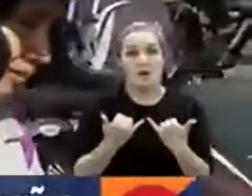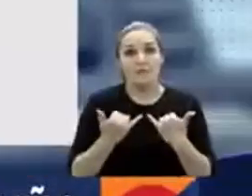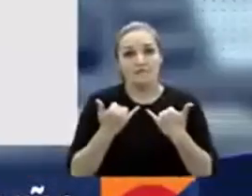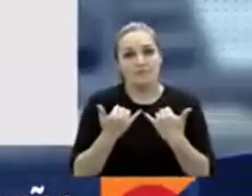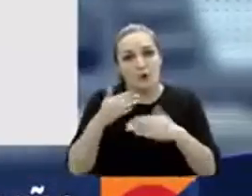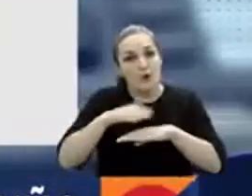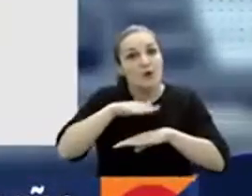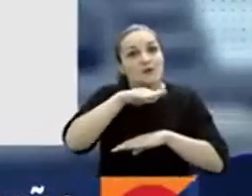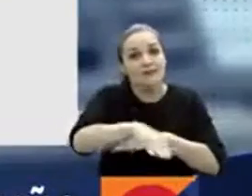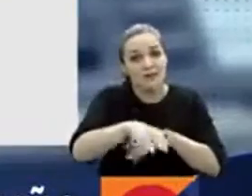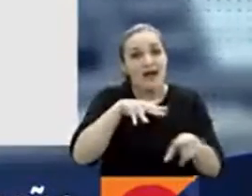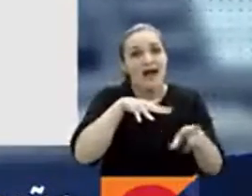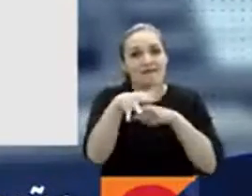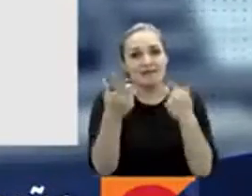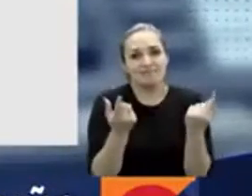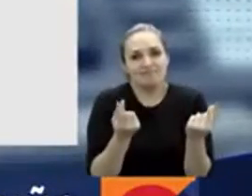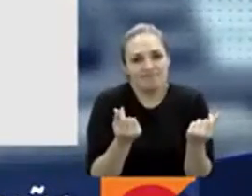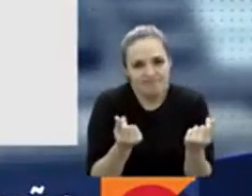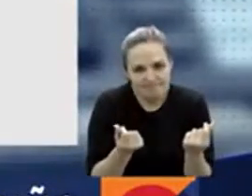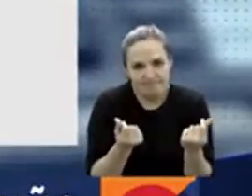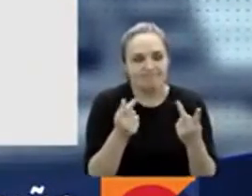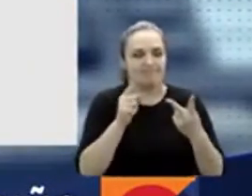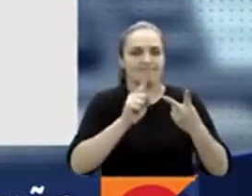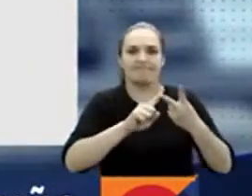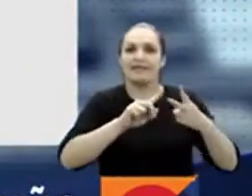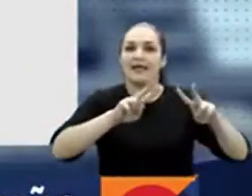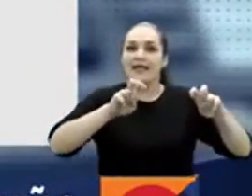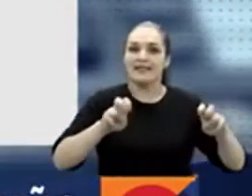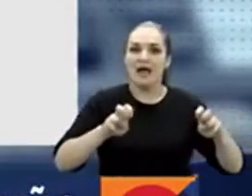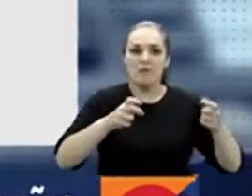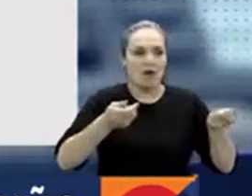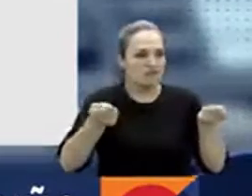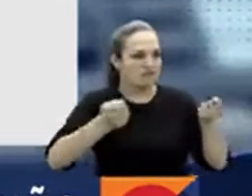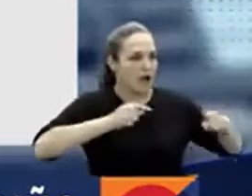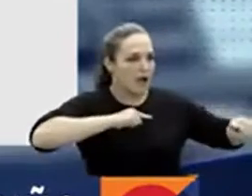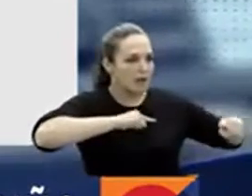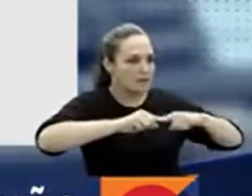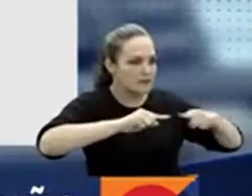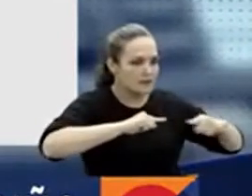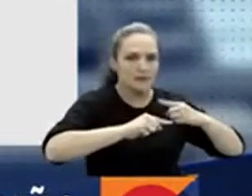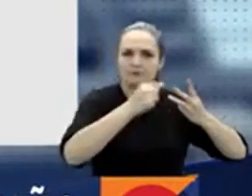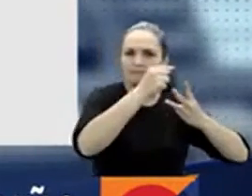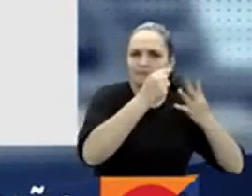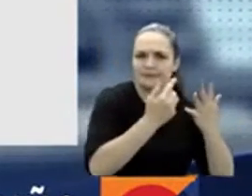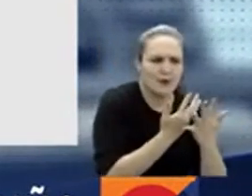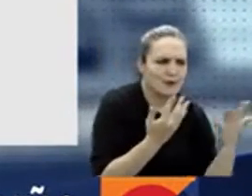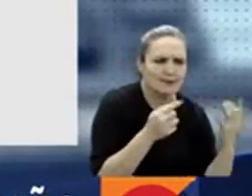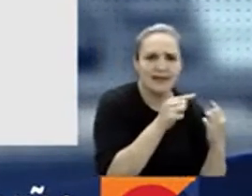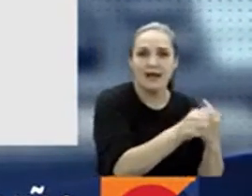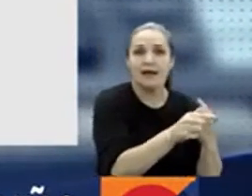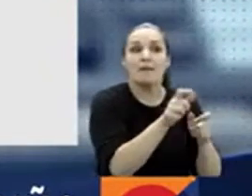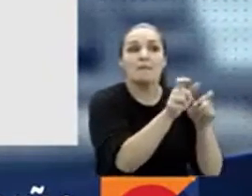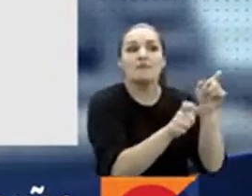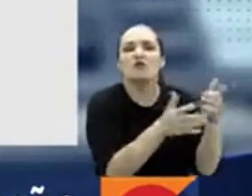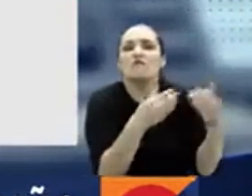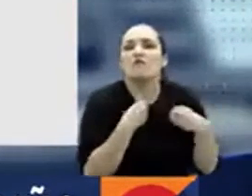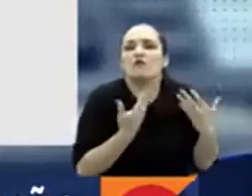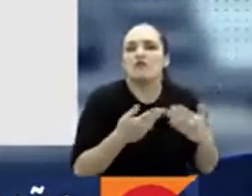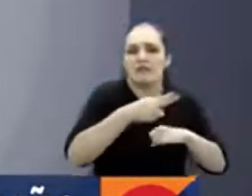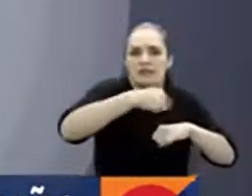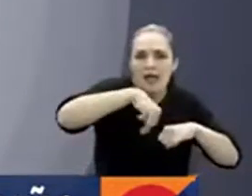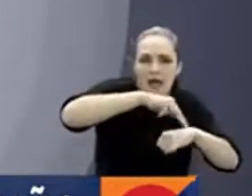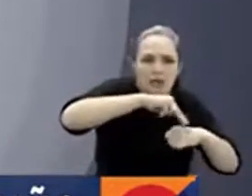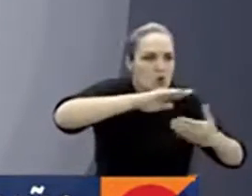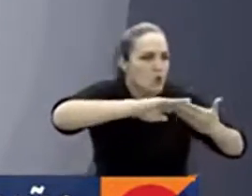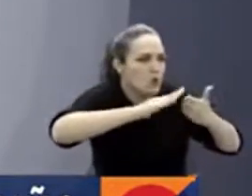daño económico, financiero y administrativo que va a tener el departamento de Nariño, sus empresarios, sus comerciantes y la comunidad